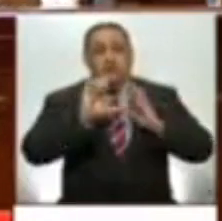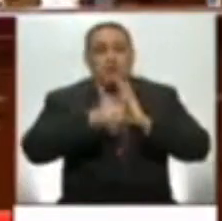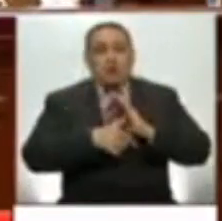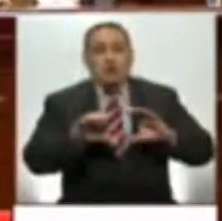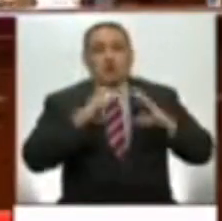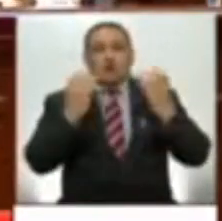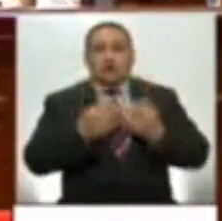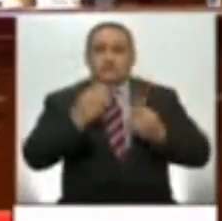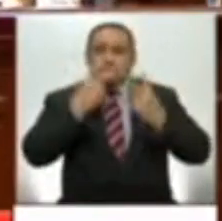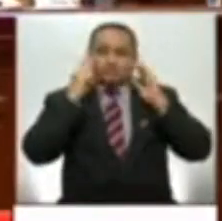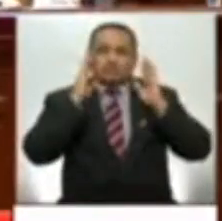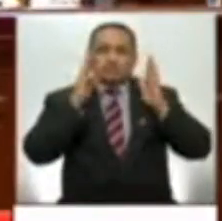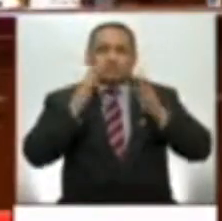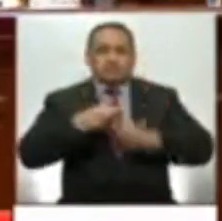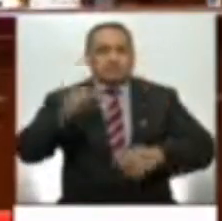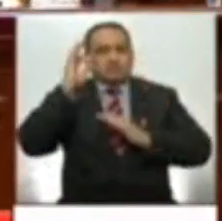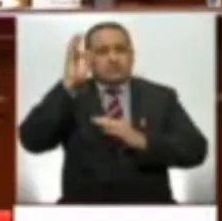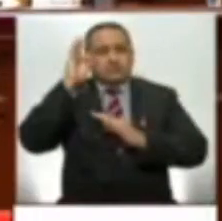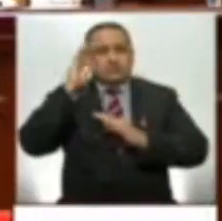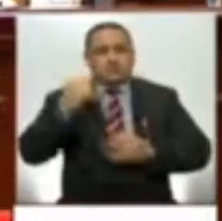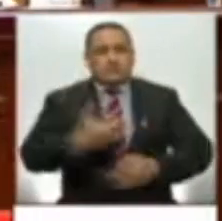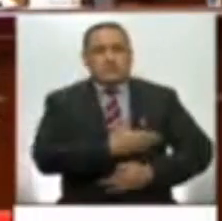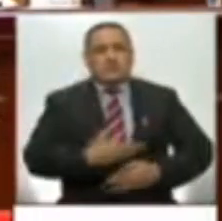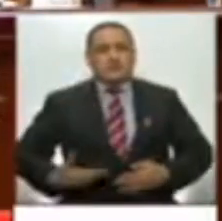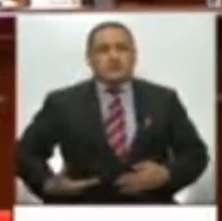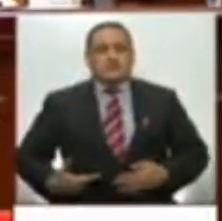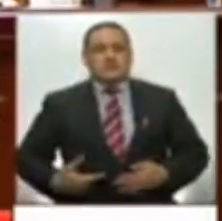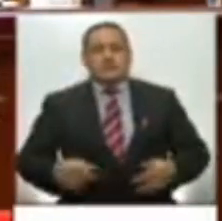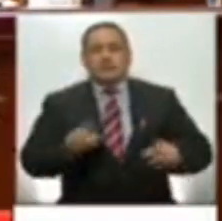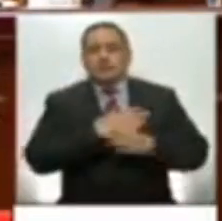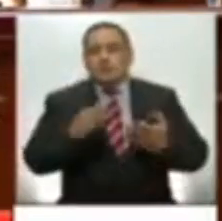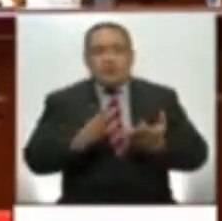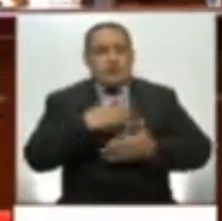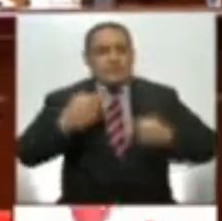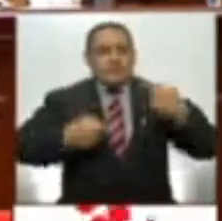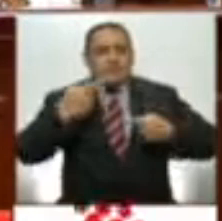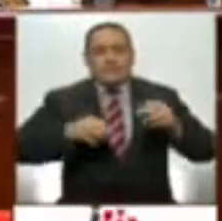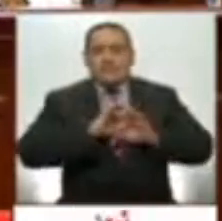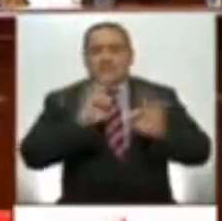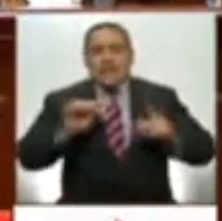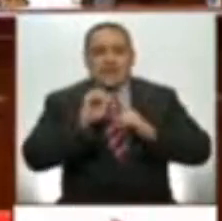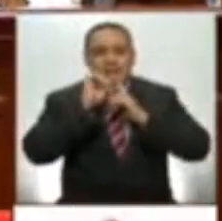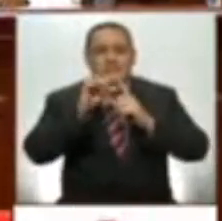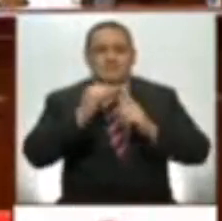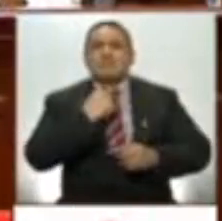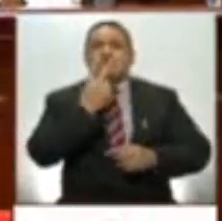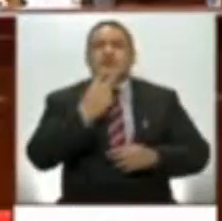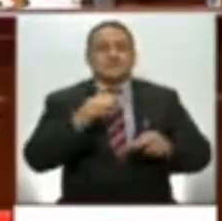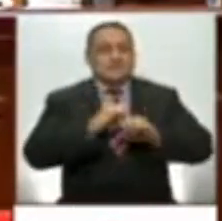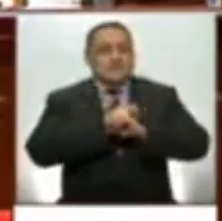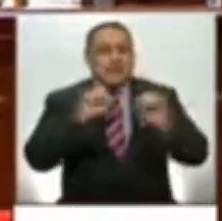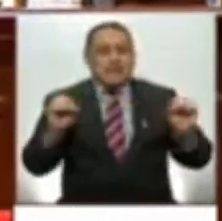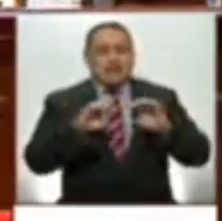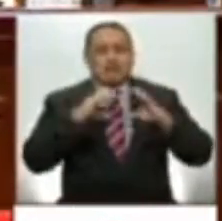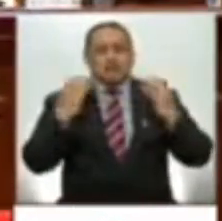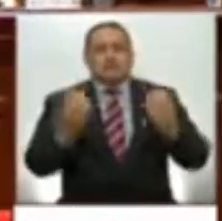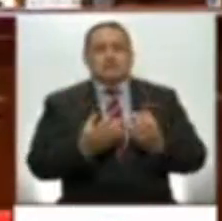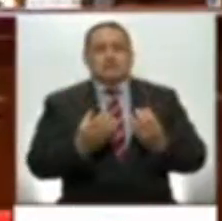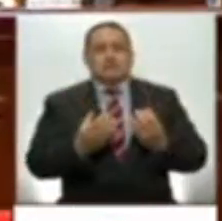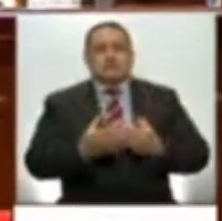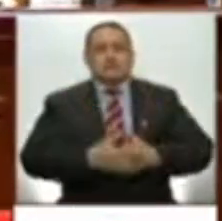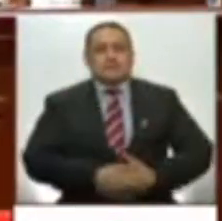Congreso escucha el mensaje del presidente de la República. No hay debate ni pueden hacer uso de la palabra los